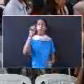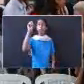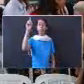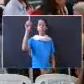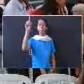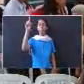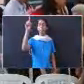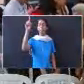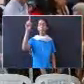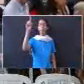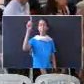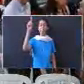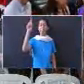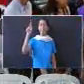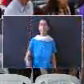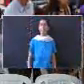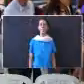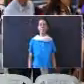ti